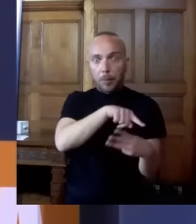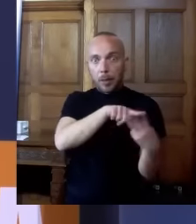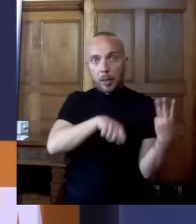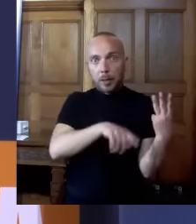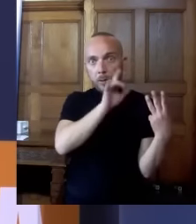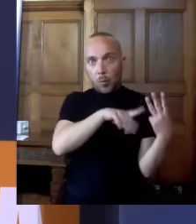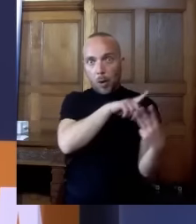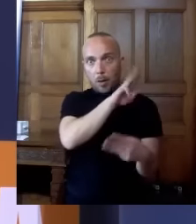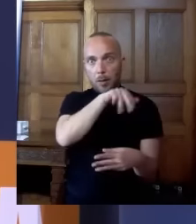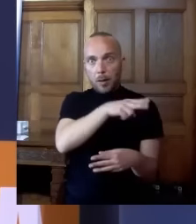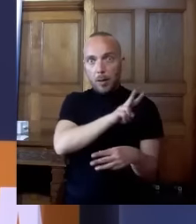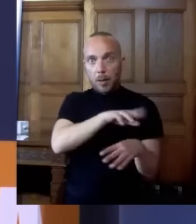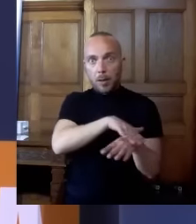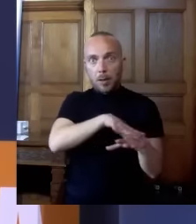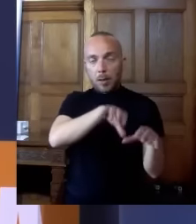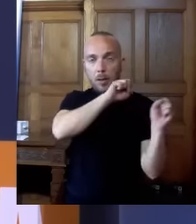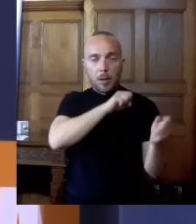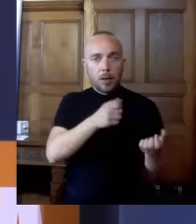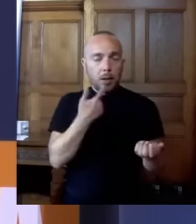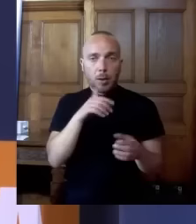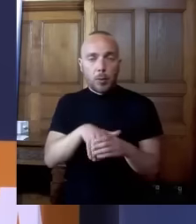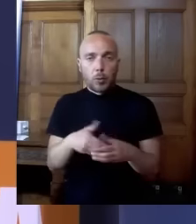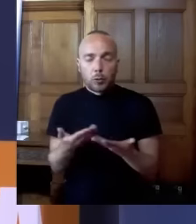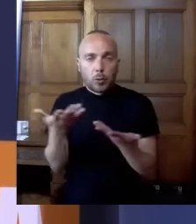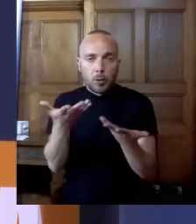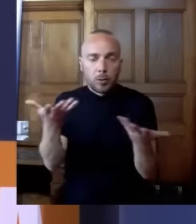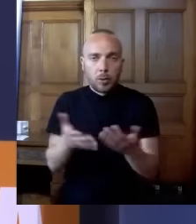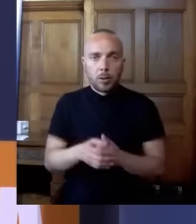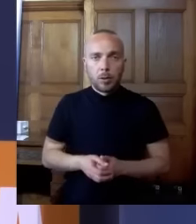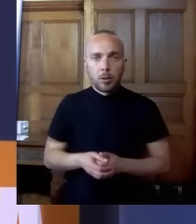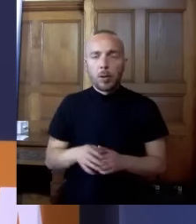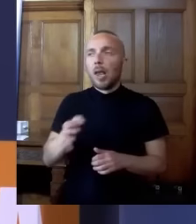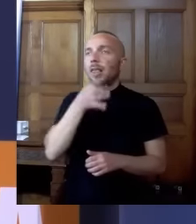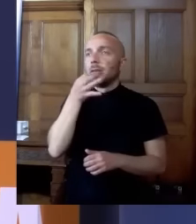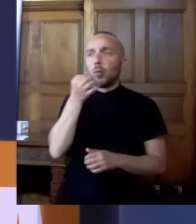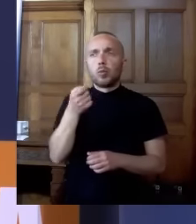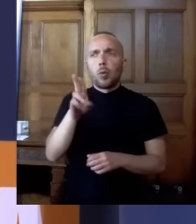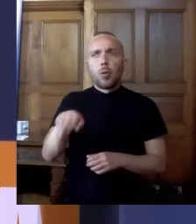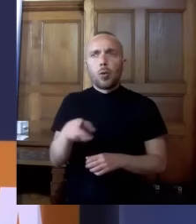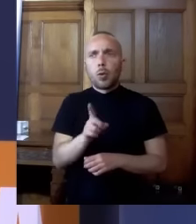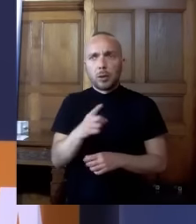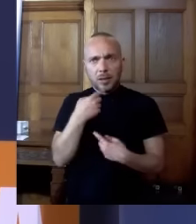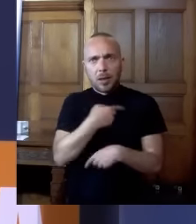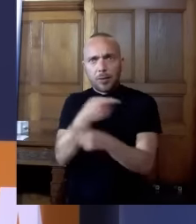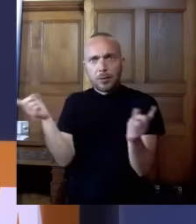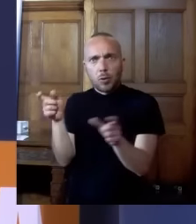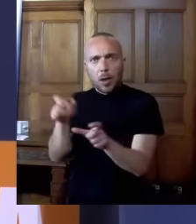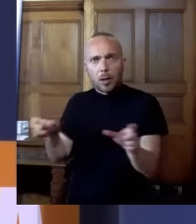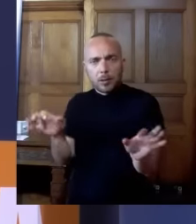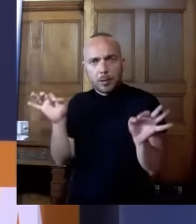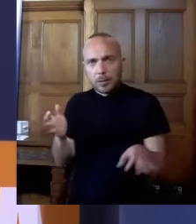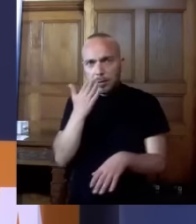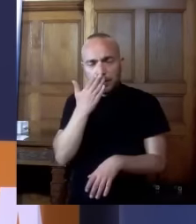elecciones solo hay un voto es que no es no es un discurso compañeros y compañeras decírselo así a la gente porque es la